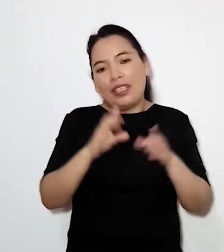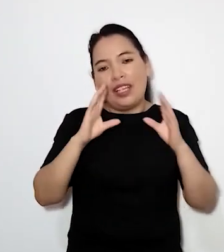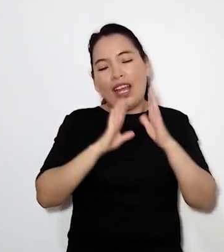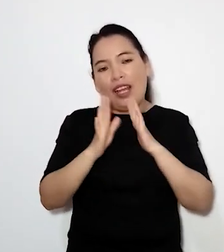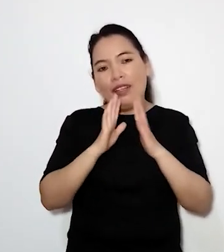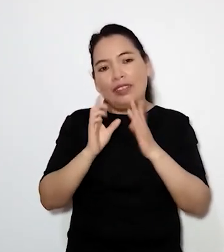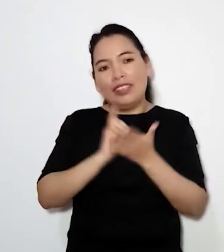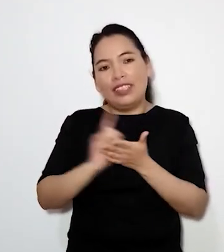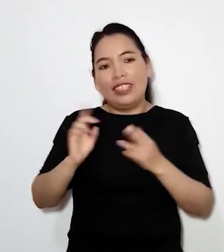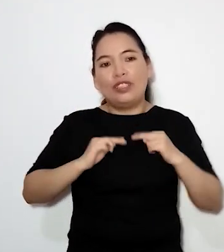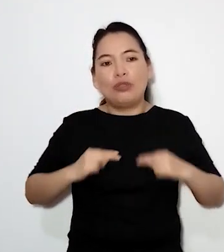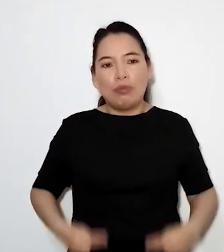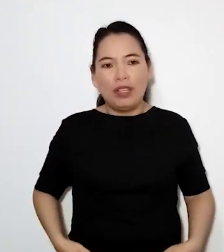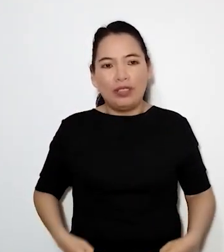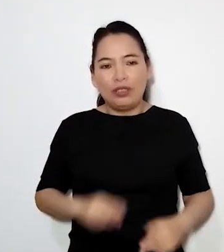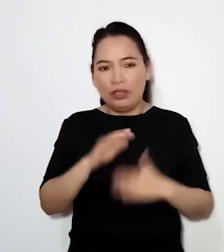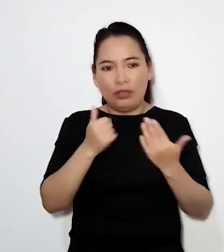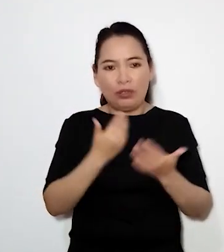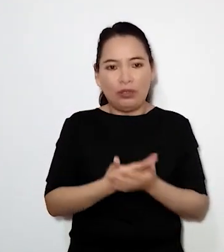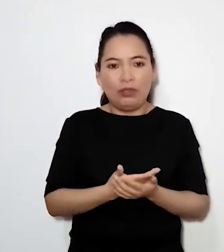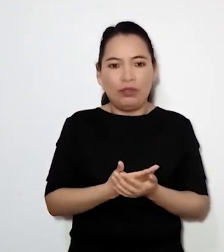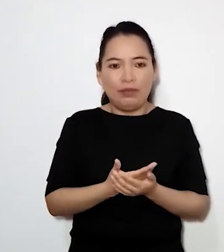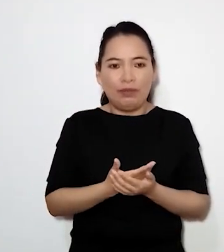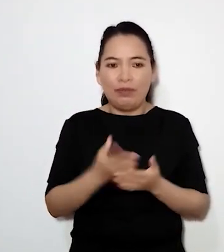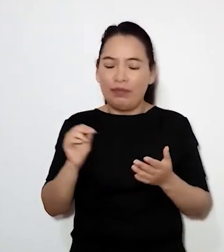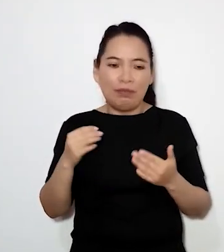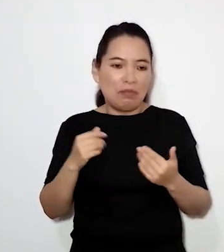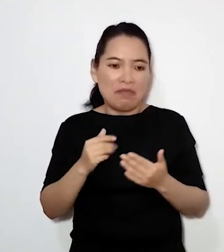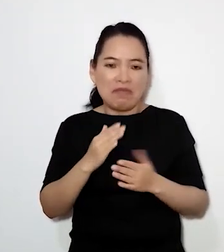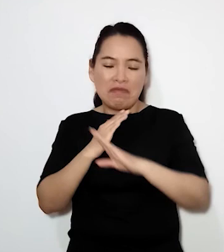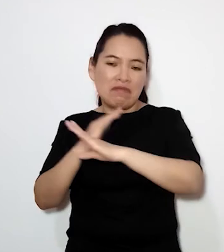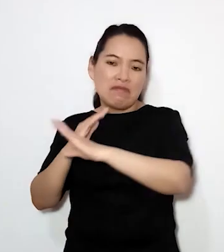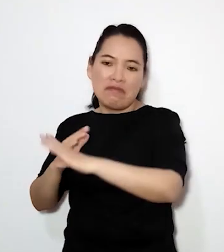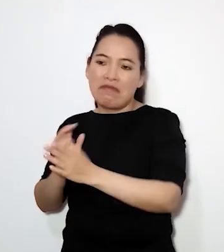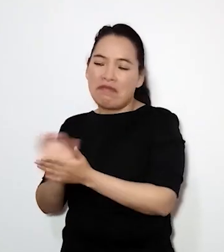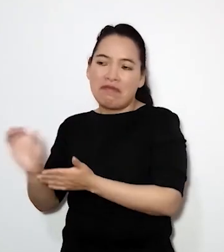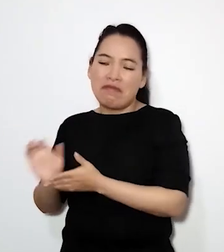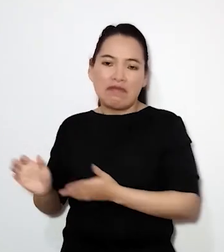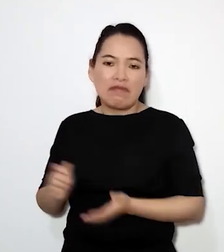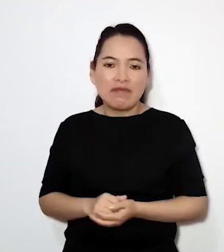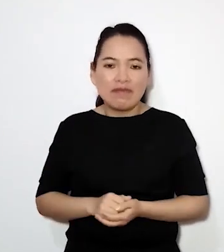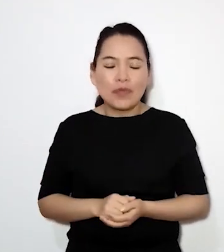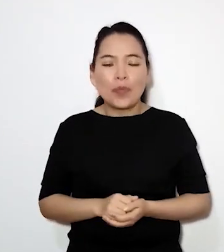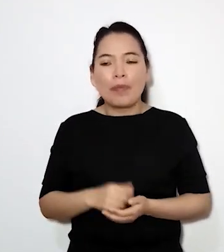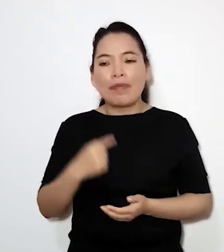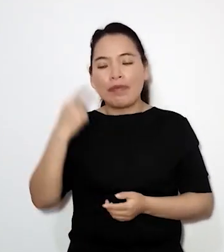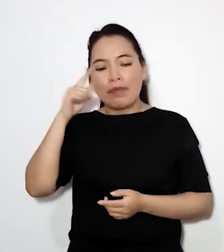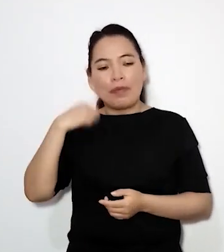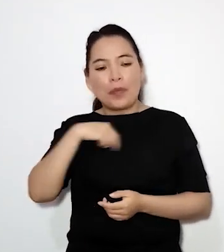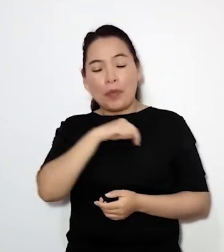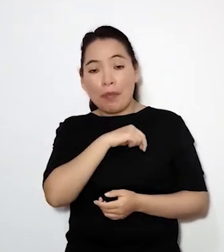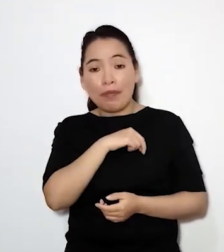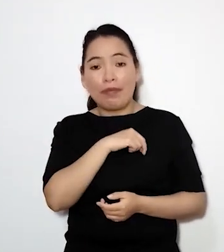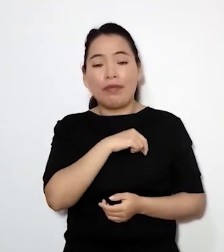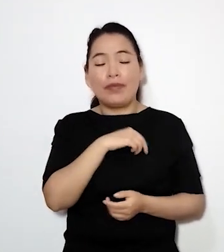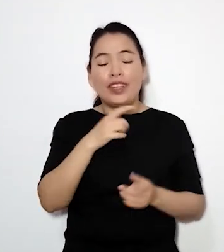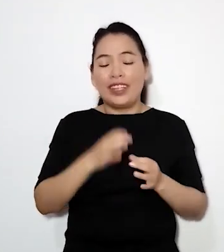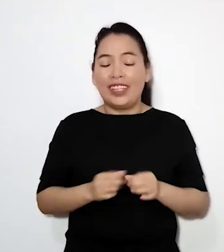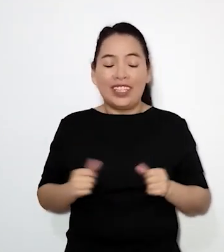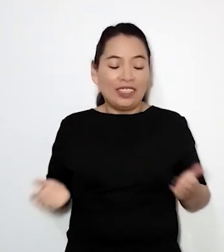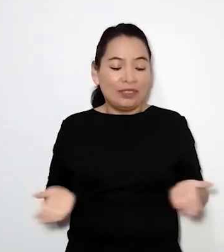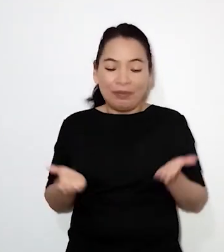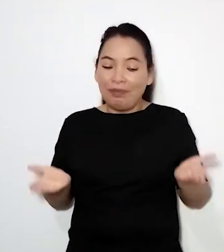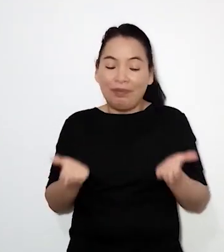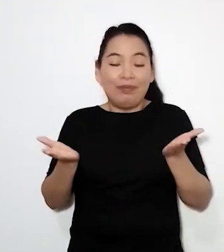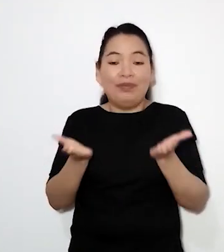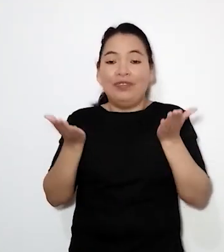sin excepción, ¿no? Y para la CLAD es un reto enorme poder ir empujando estas ideas de educación